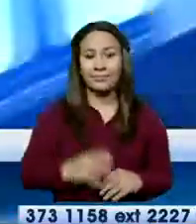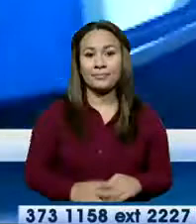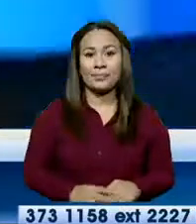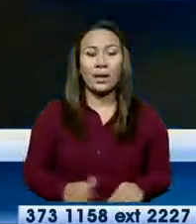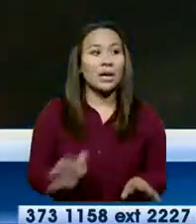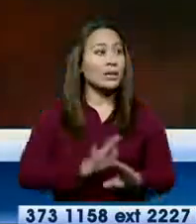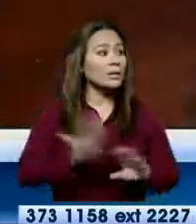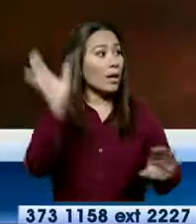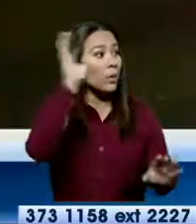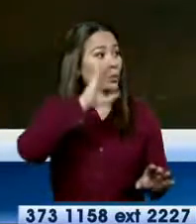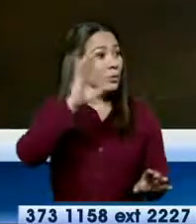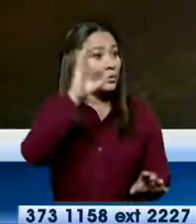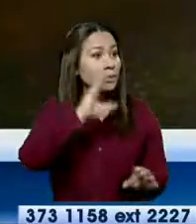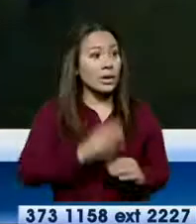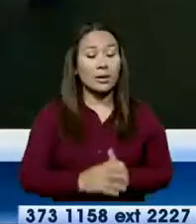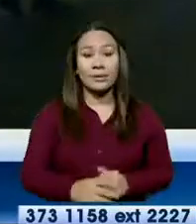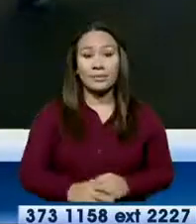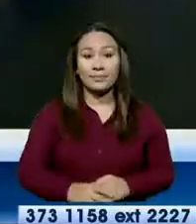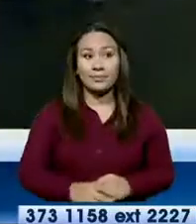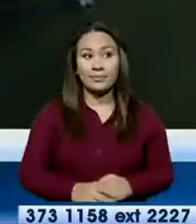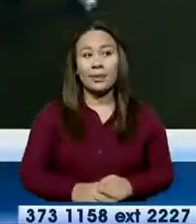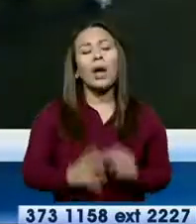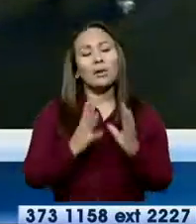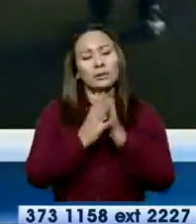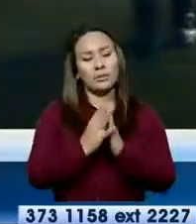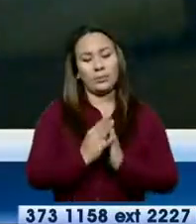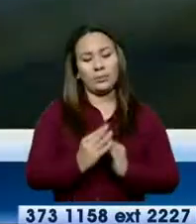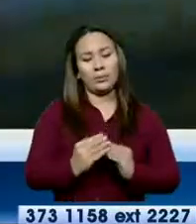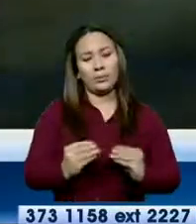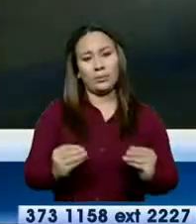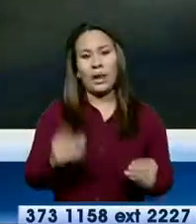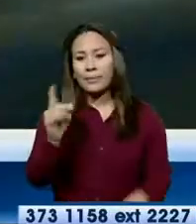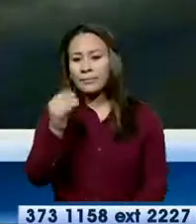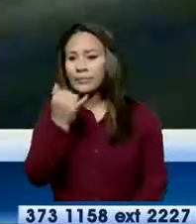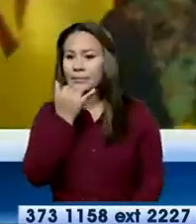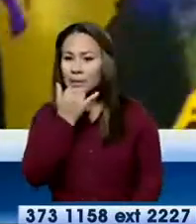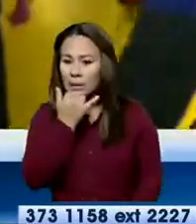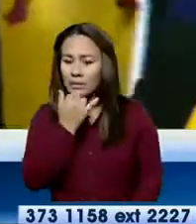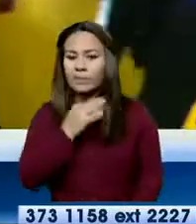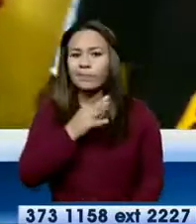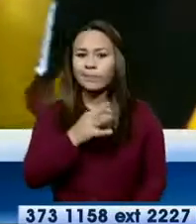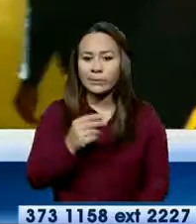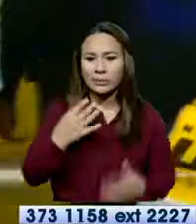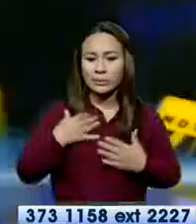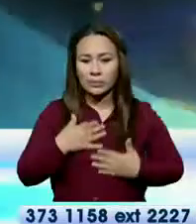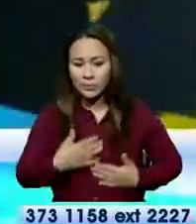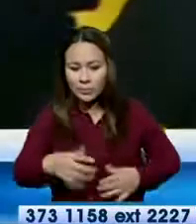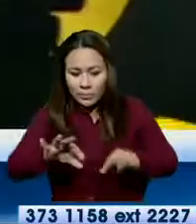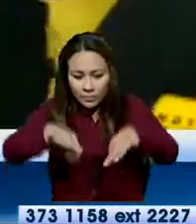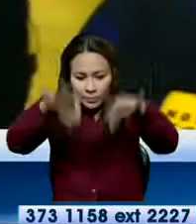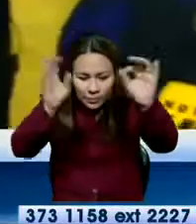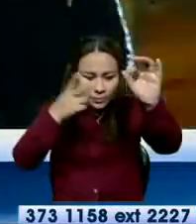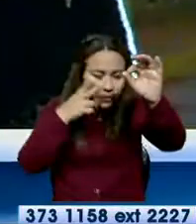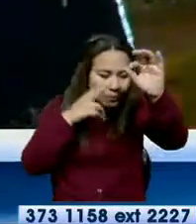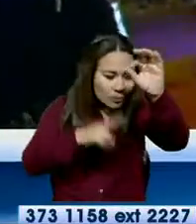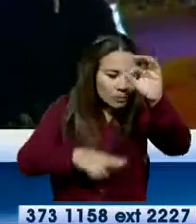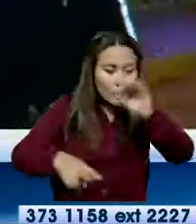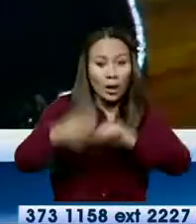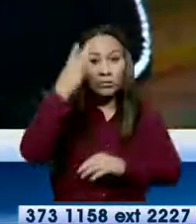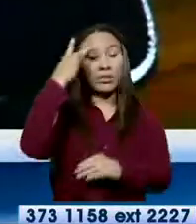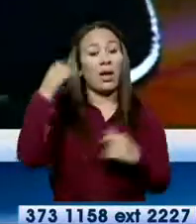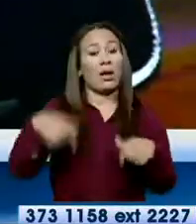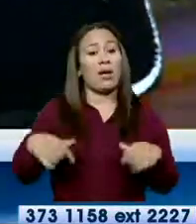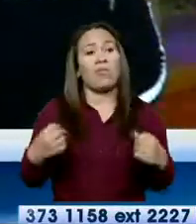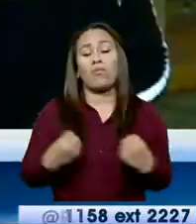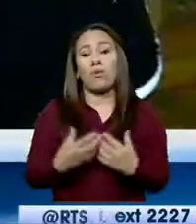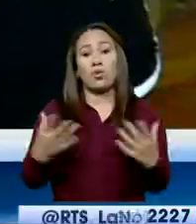busca evitar o al menos disminuir el cometimiento de delitos. Está mejor por tanta delincuencia que hay. Yo creo que con el tiempo,